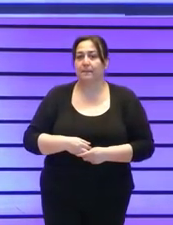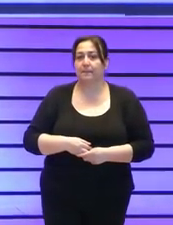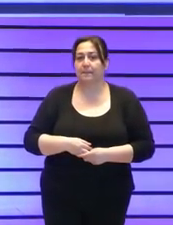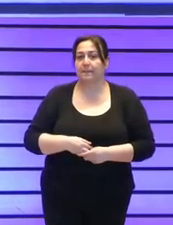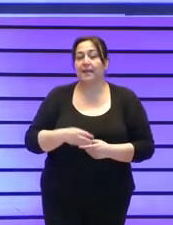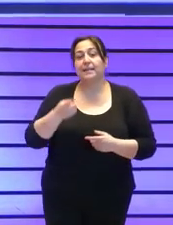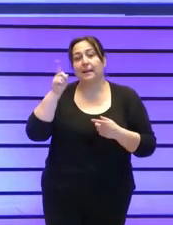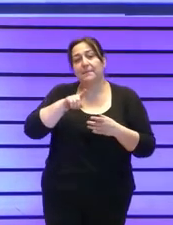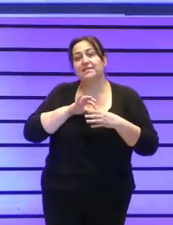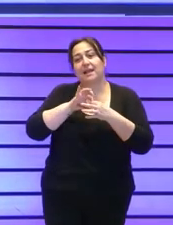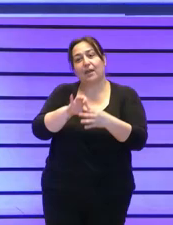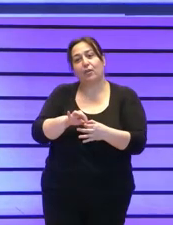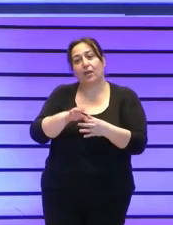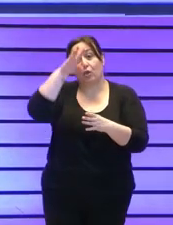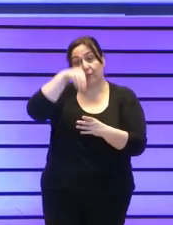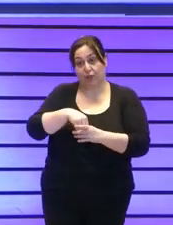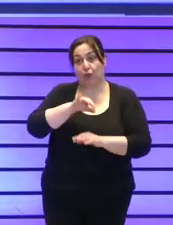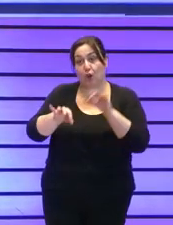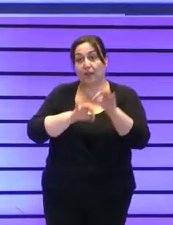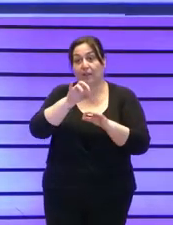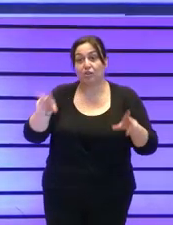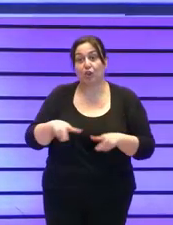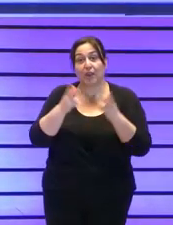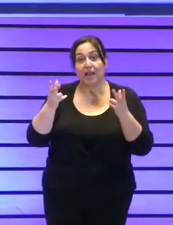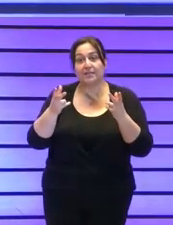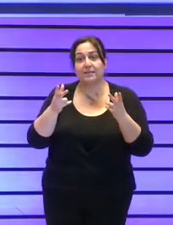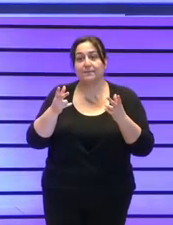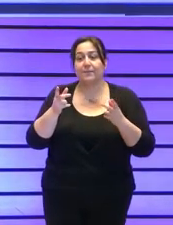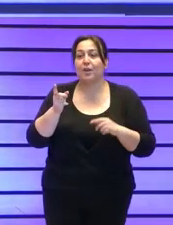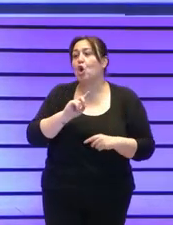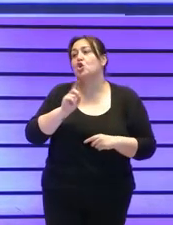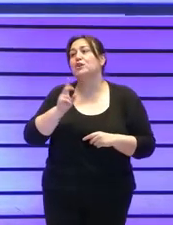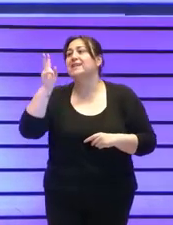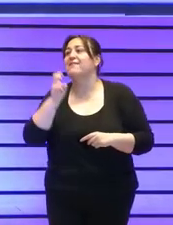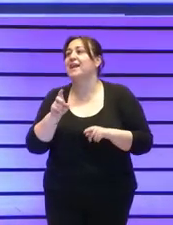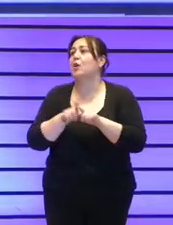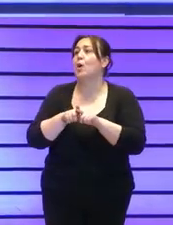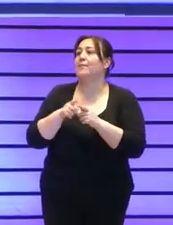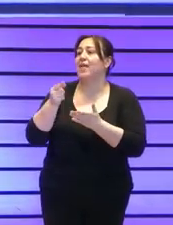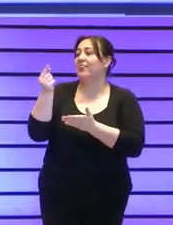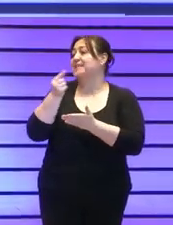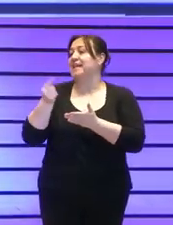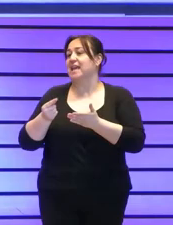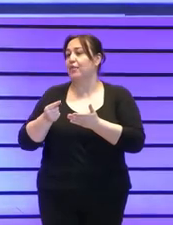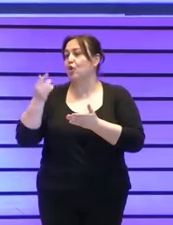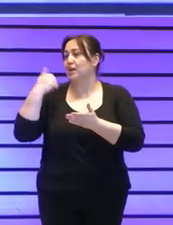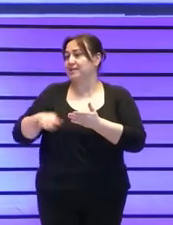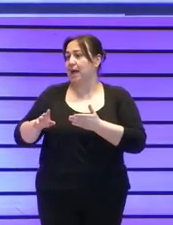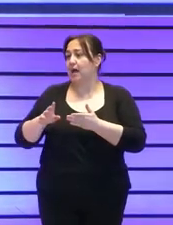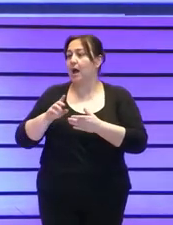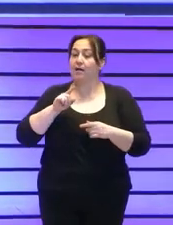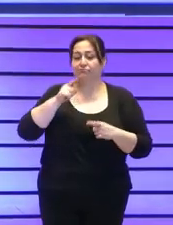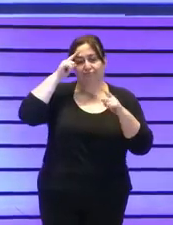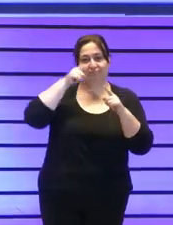Y que tiene que ver en las organizaciones sociales, no es que venga de diseño porque nos dedicamos a fines de